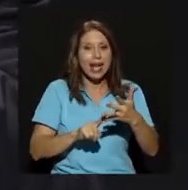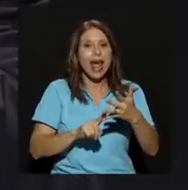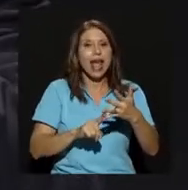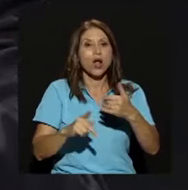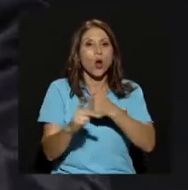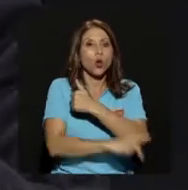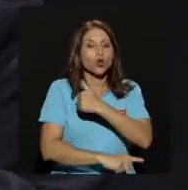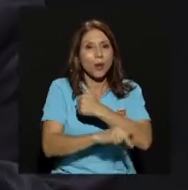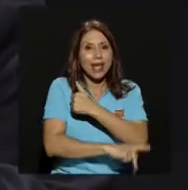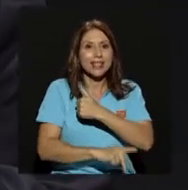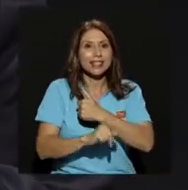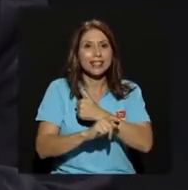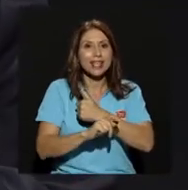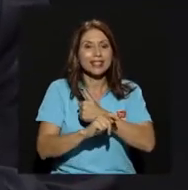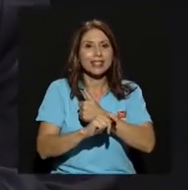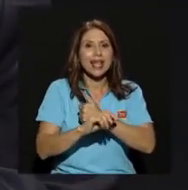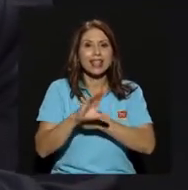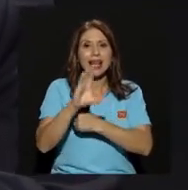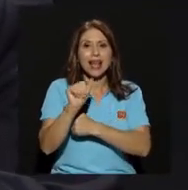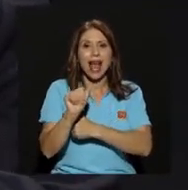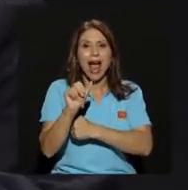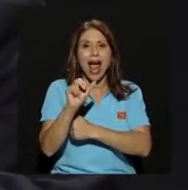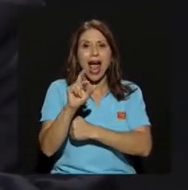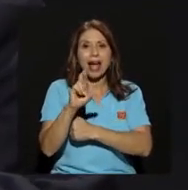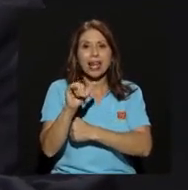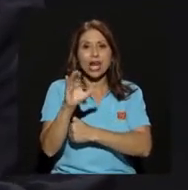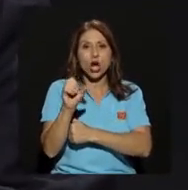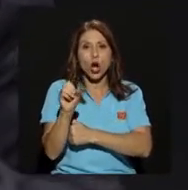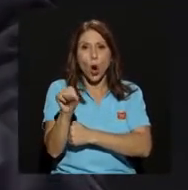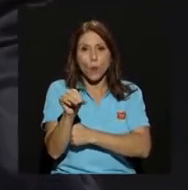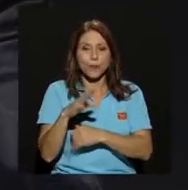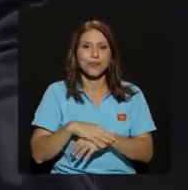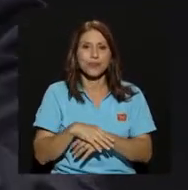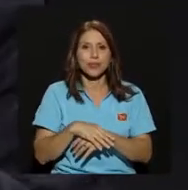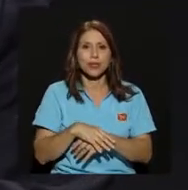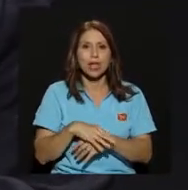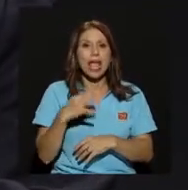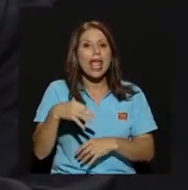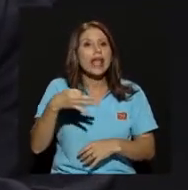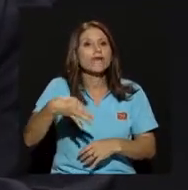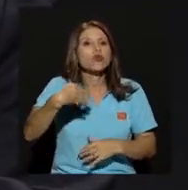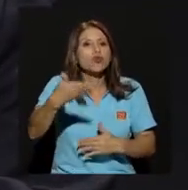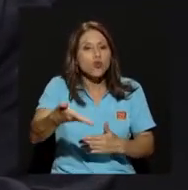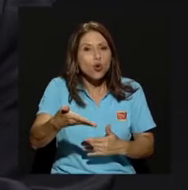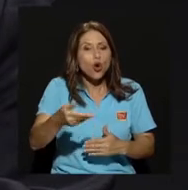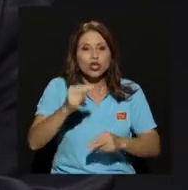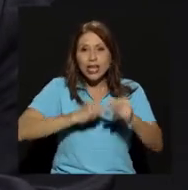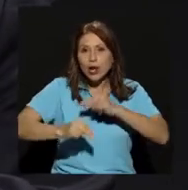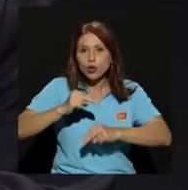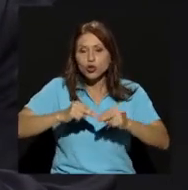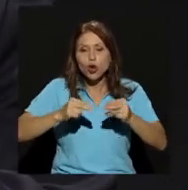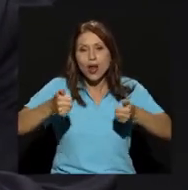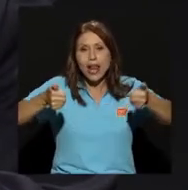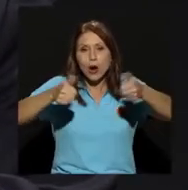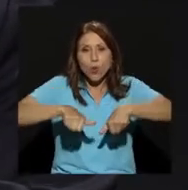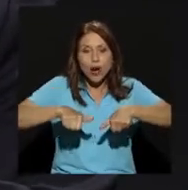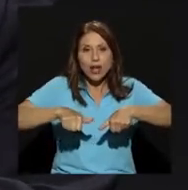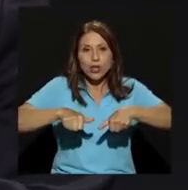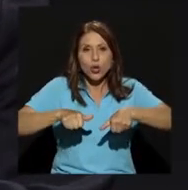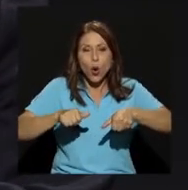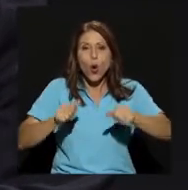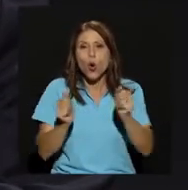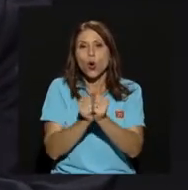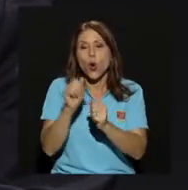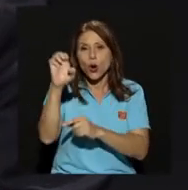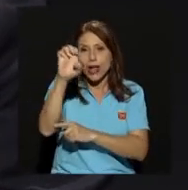del caricom en el futuro se negoció el acuerdo de asociación con europa